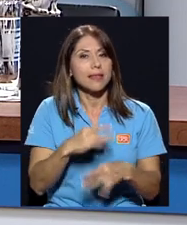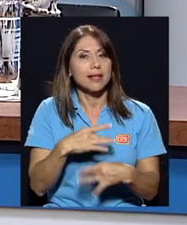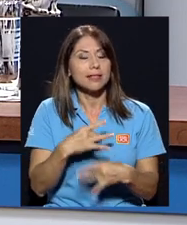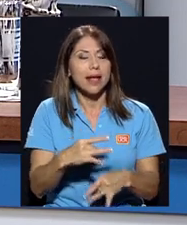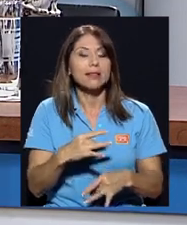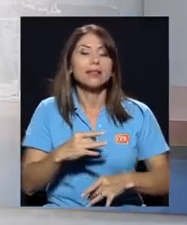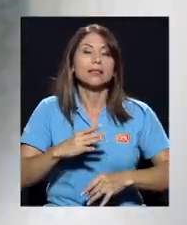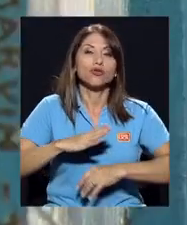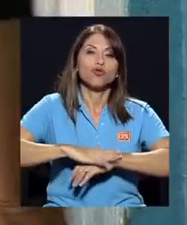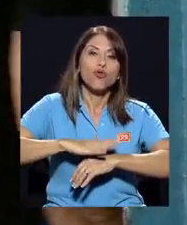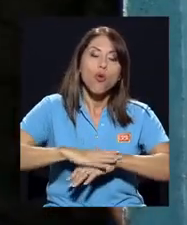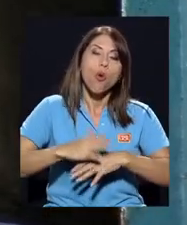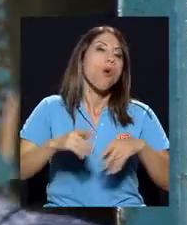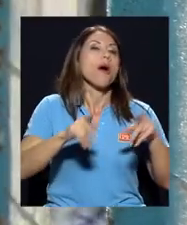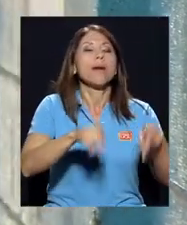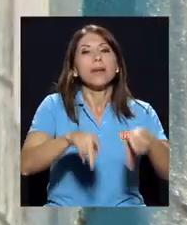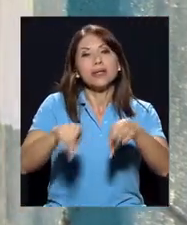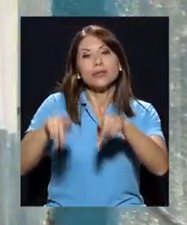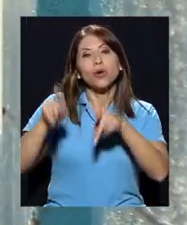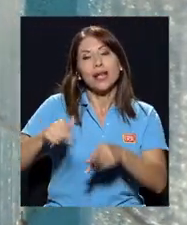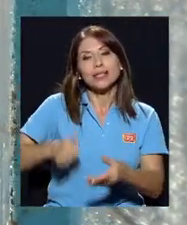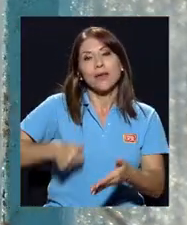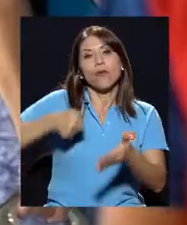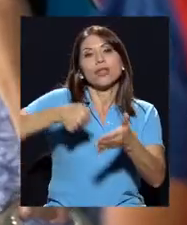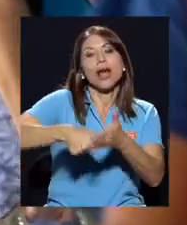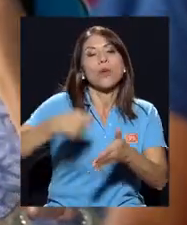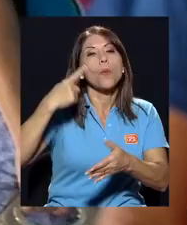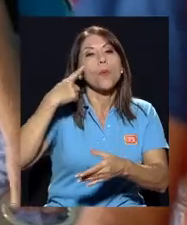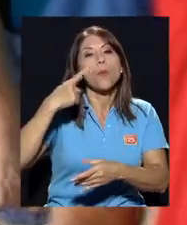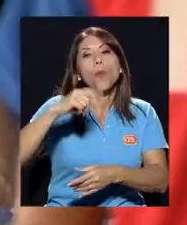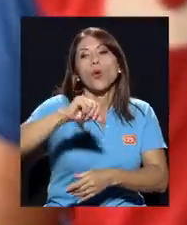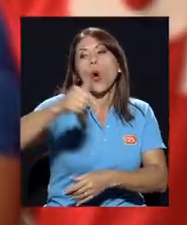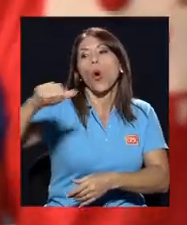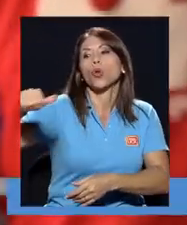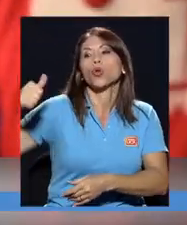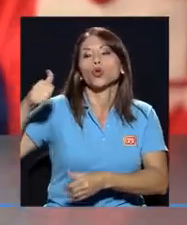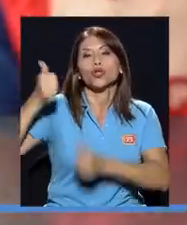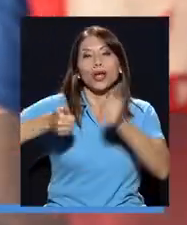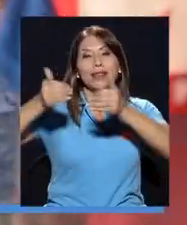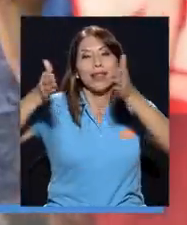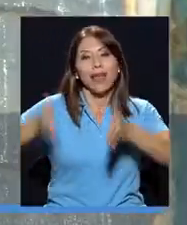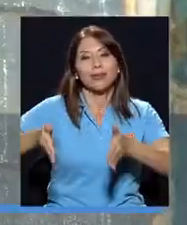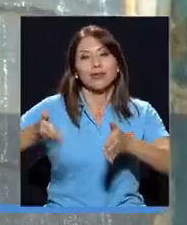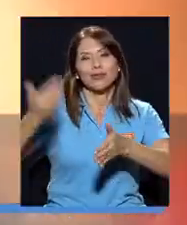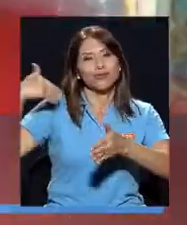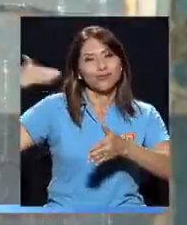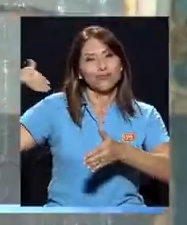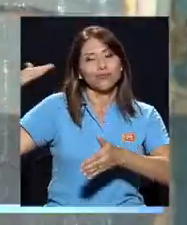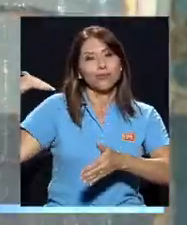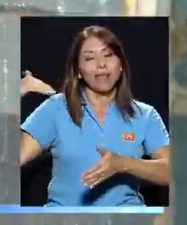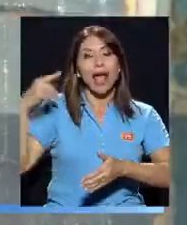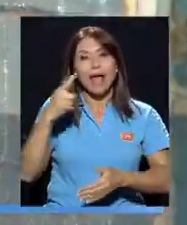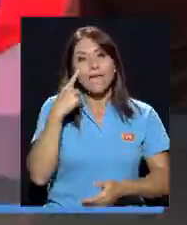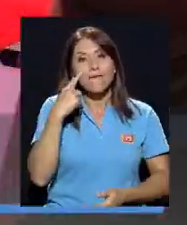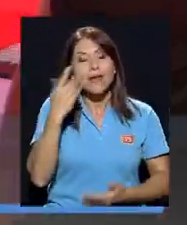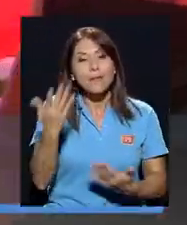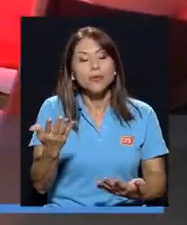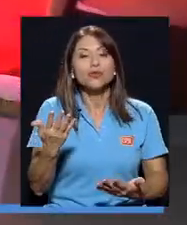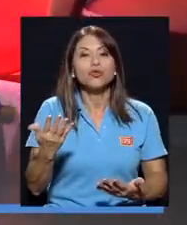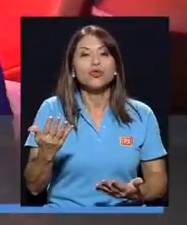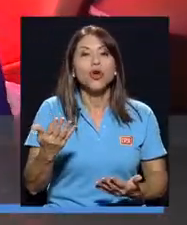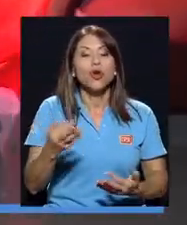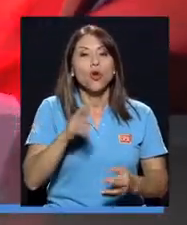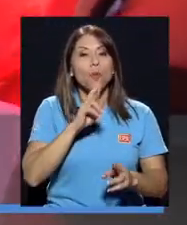los las personas que votaron por otros candidatos en la primera ronda y ahí vemos como hay un